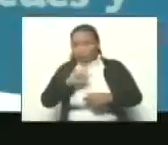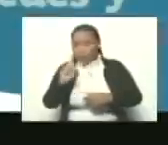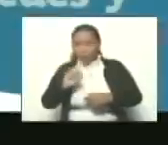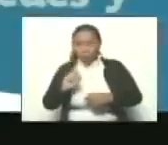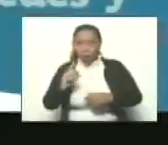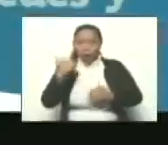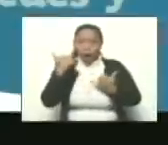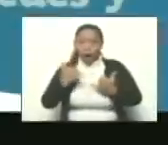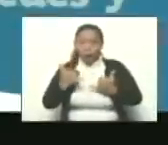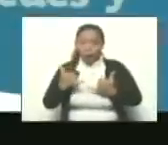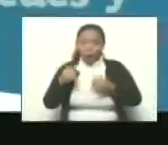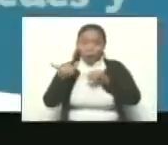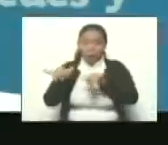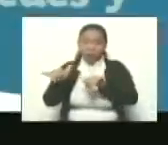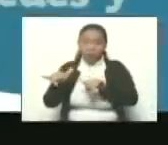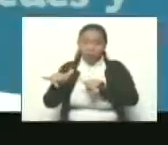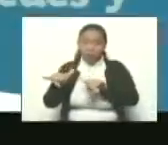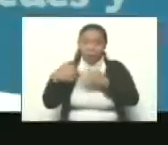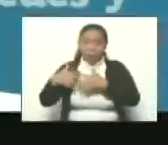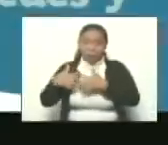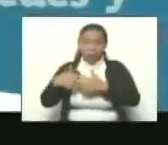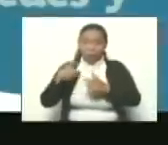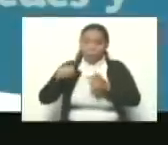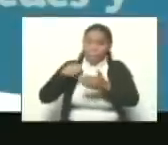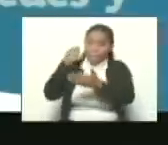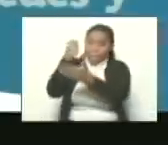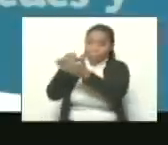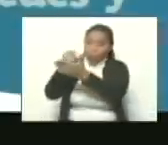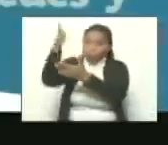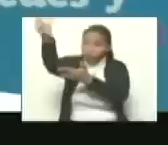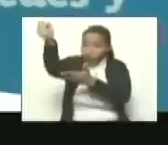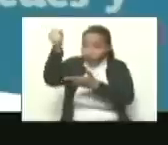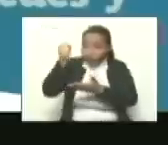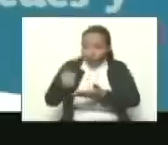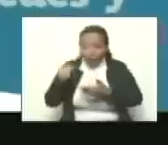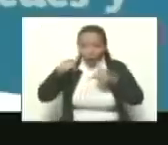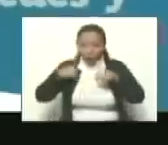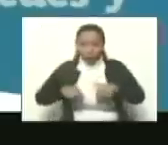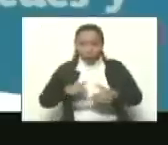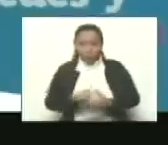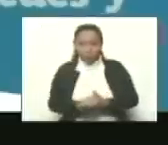empresarios que ponen su plata y traen las importaciones complementarias.